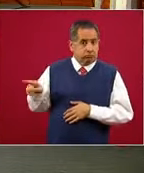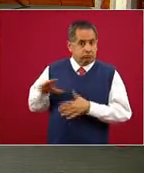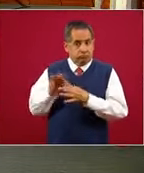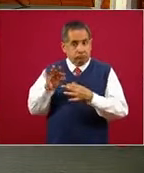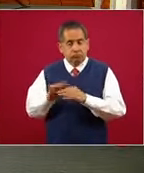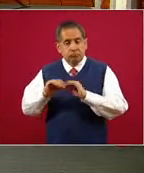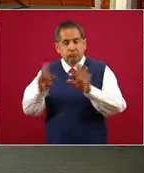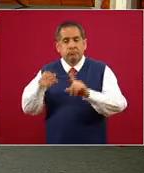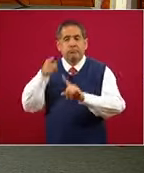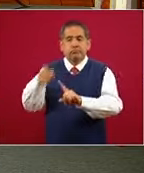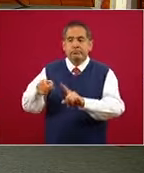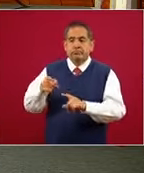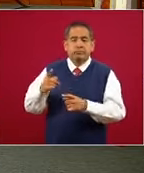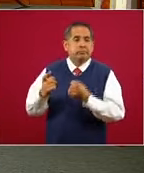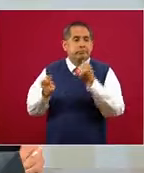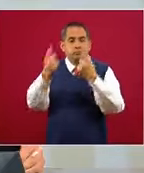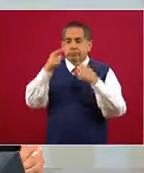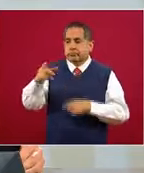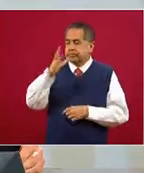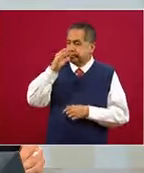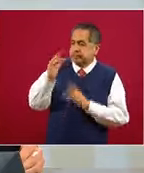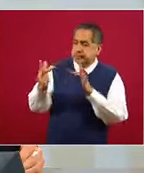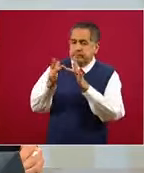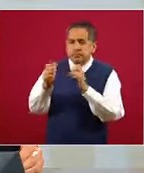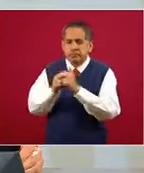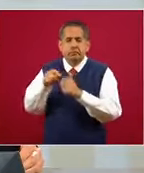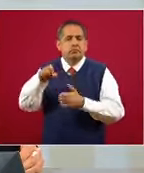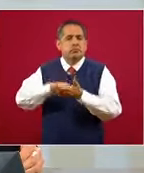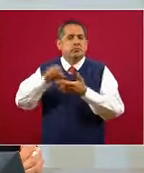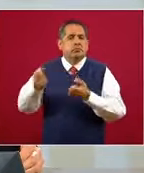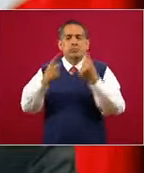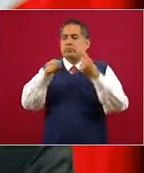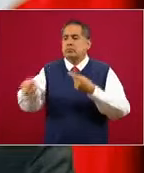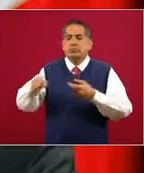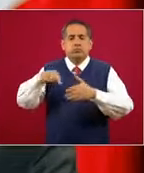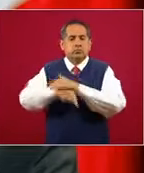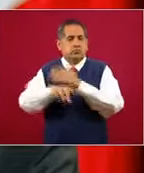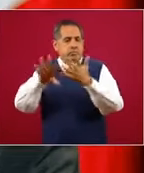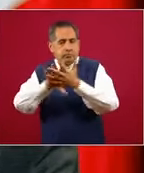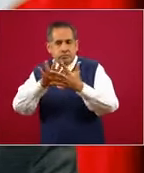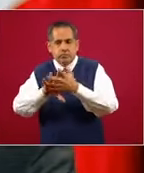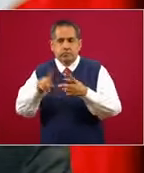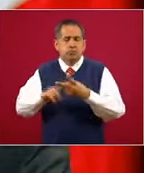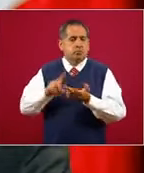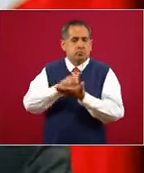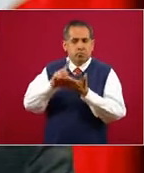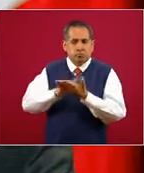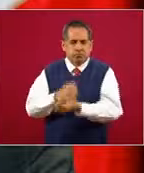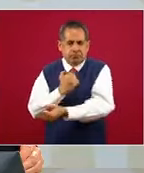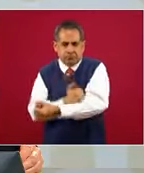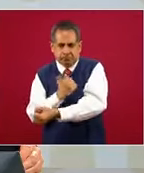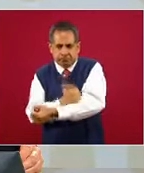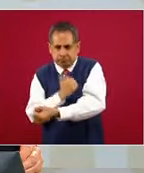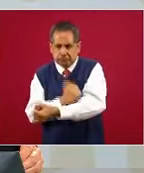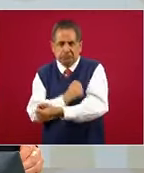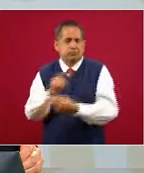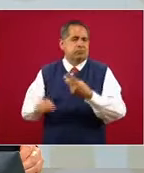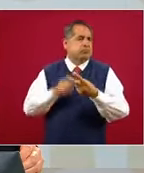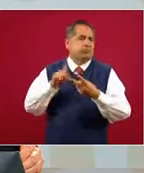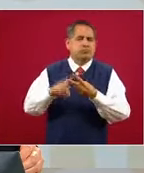Torre, son de difícil acceso. Son personas privadas de la libertad, usuarios de drogas